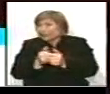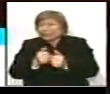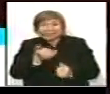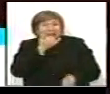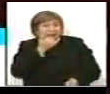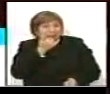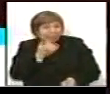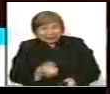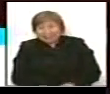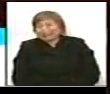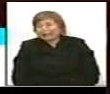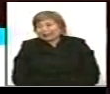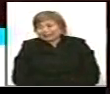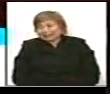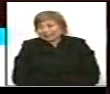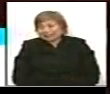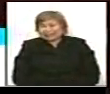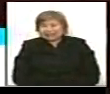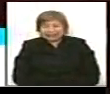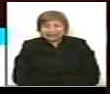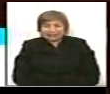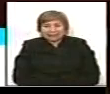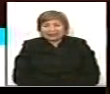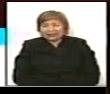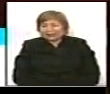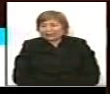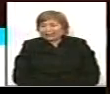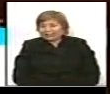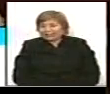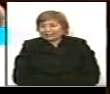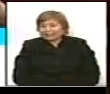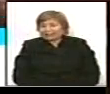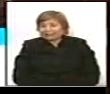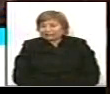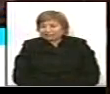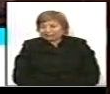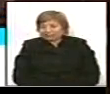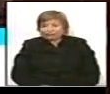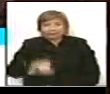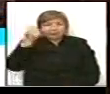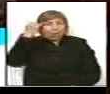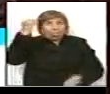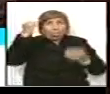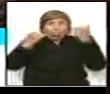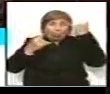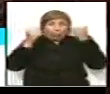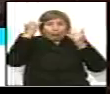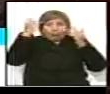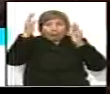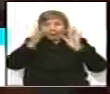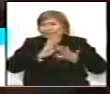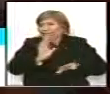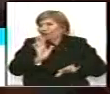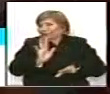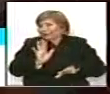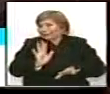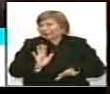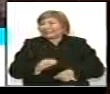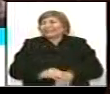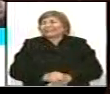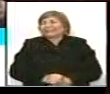equivocado. Vamos a ver la siguiente. Estas son fantasías.